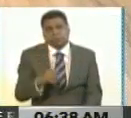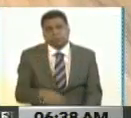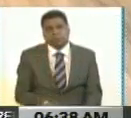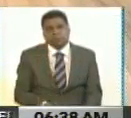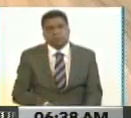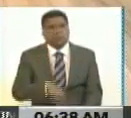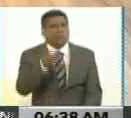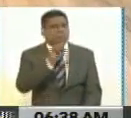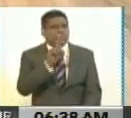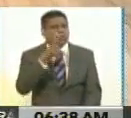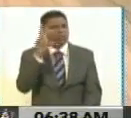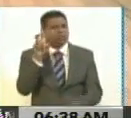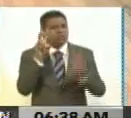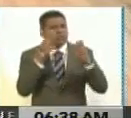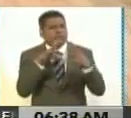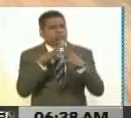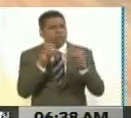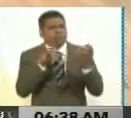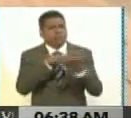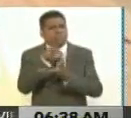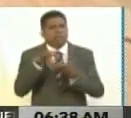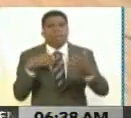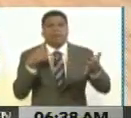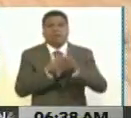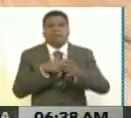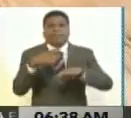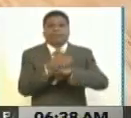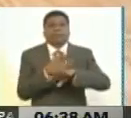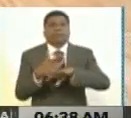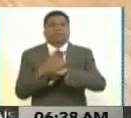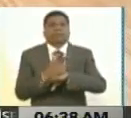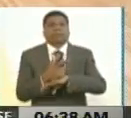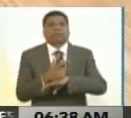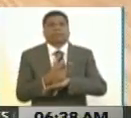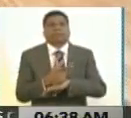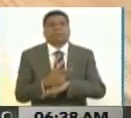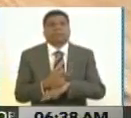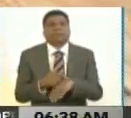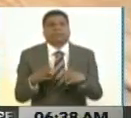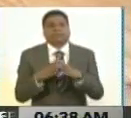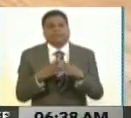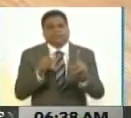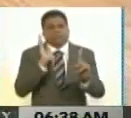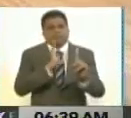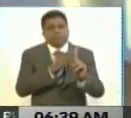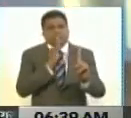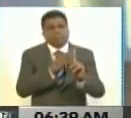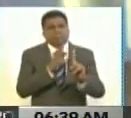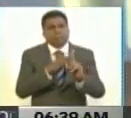muy acostumbrado aquí a la guerra mediática, a los golpes de Estado, al acoso económico.